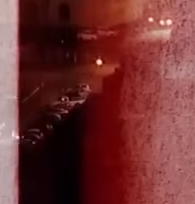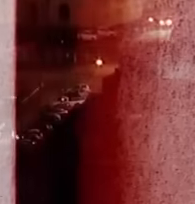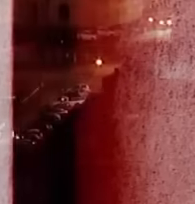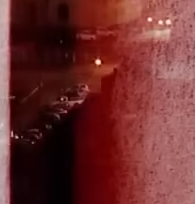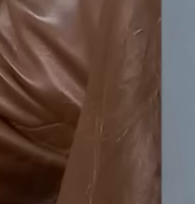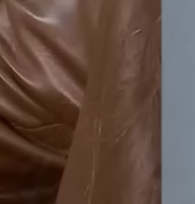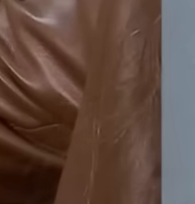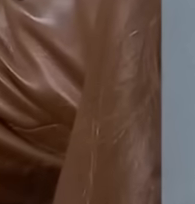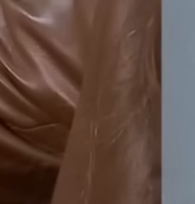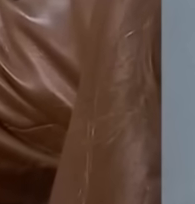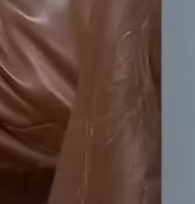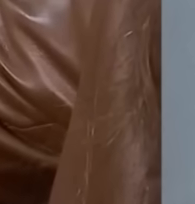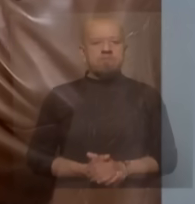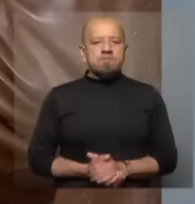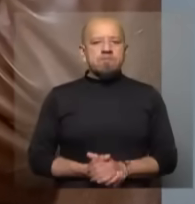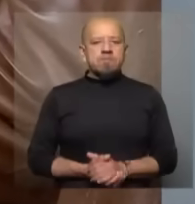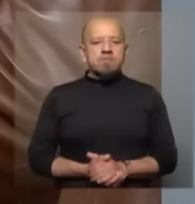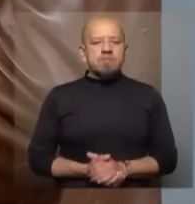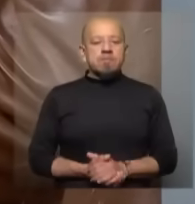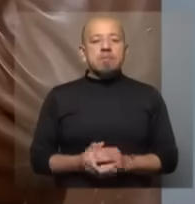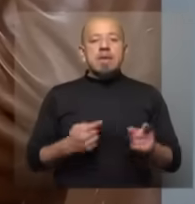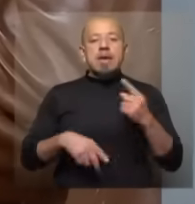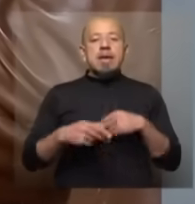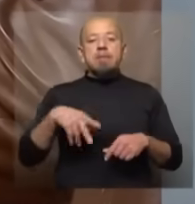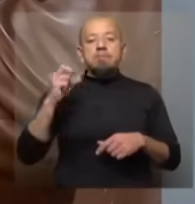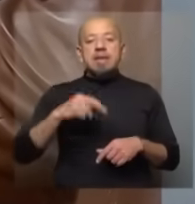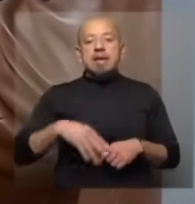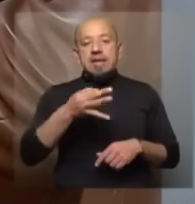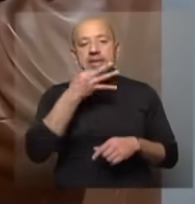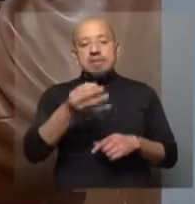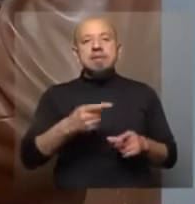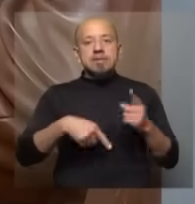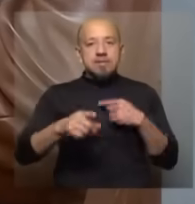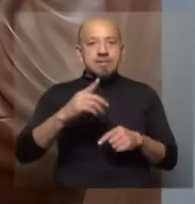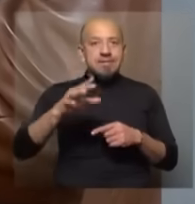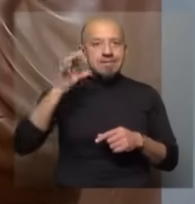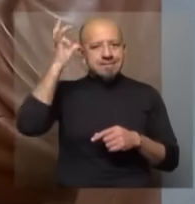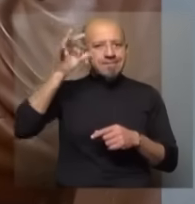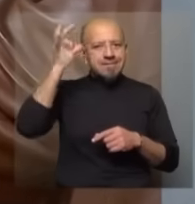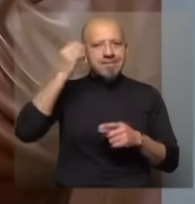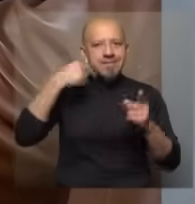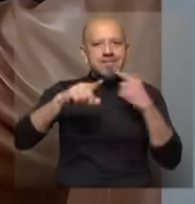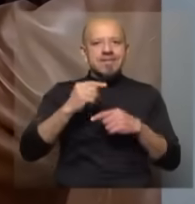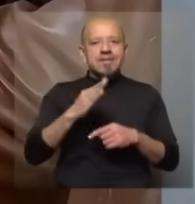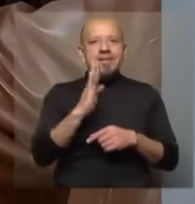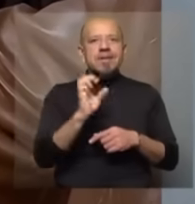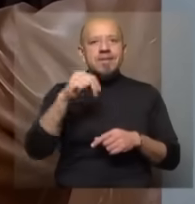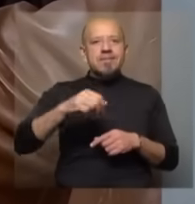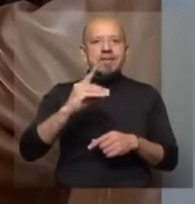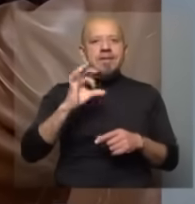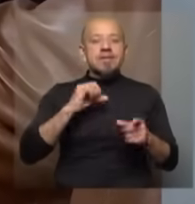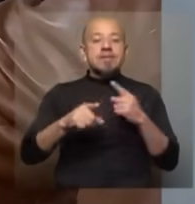laado el plan del que hablaba el senador penadés desde el inicio es un plan que armó el propio